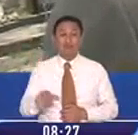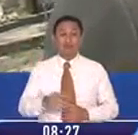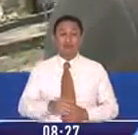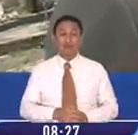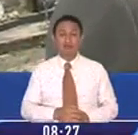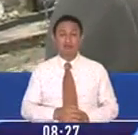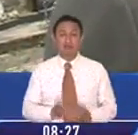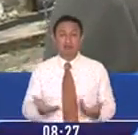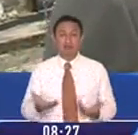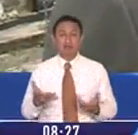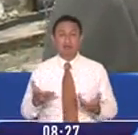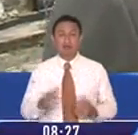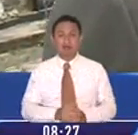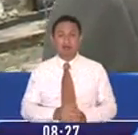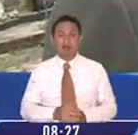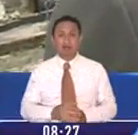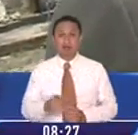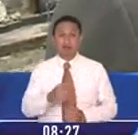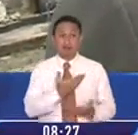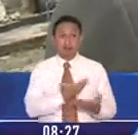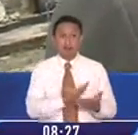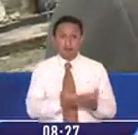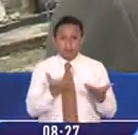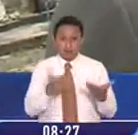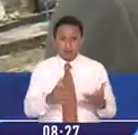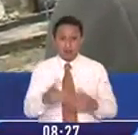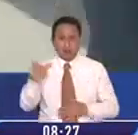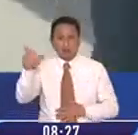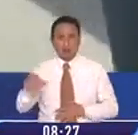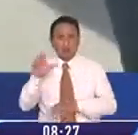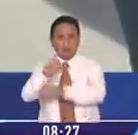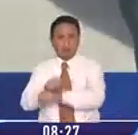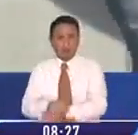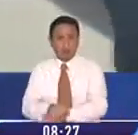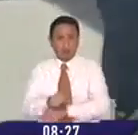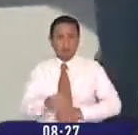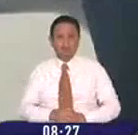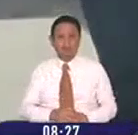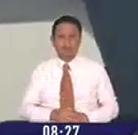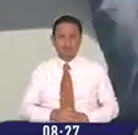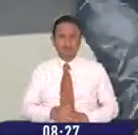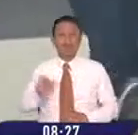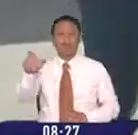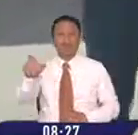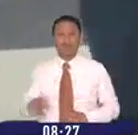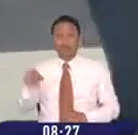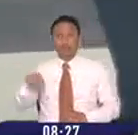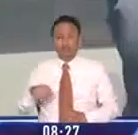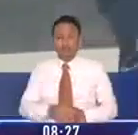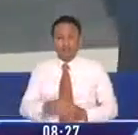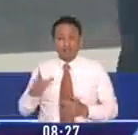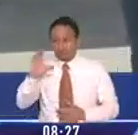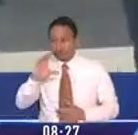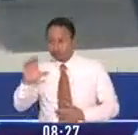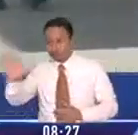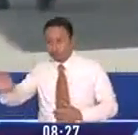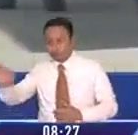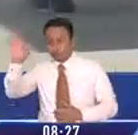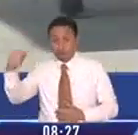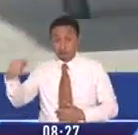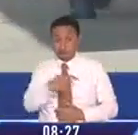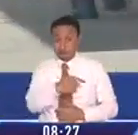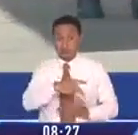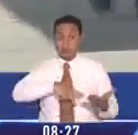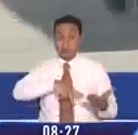que es suficientemente elemento de juicio para que sea detenido. Esperan que el padre y presunto violador sea ubicado y responda por el daño a